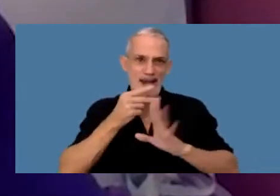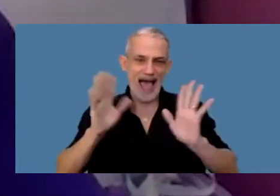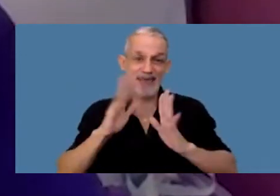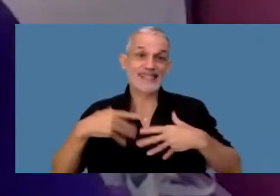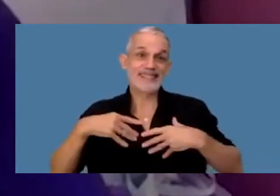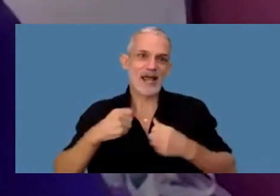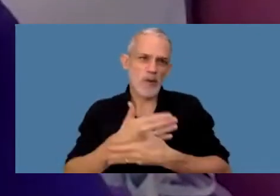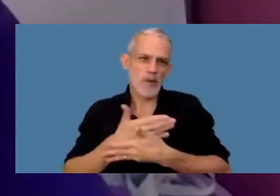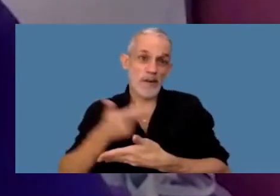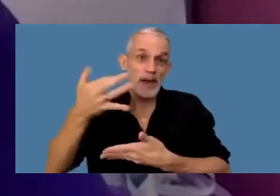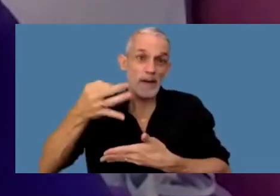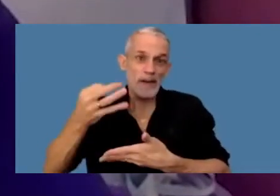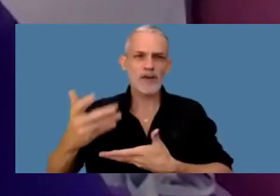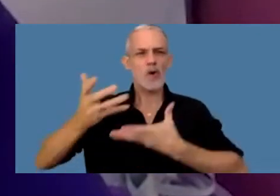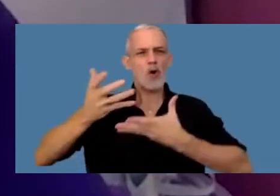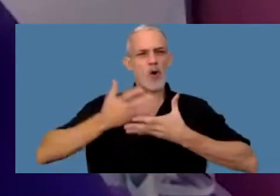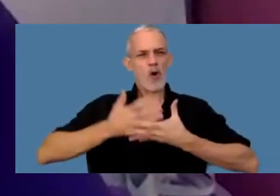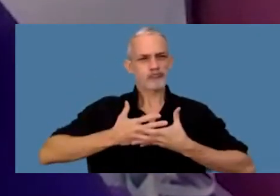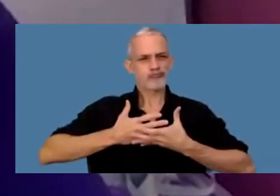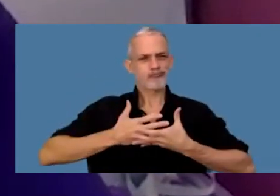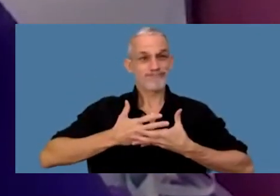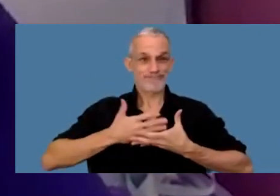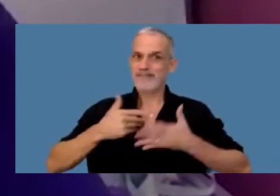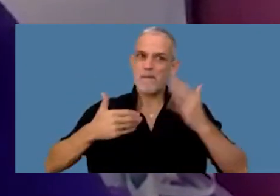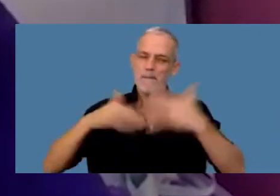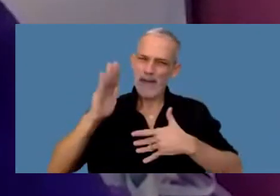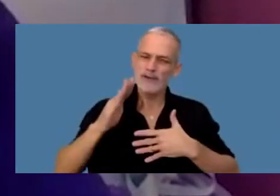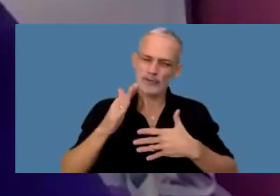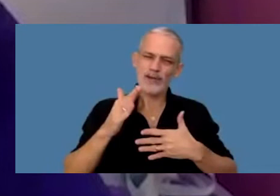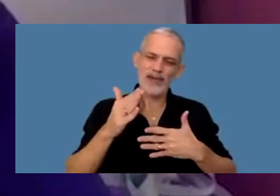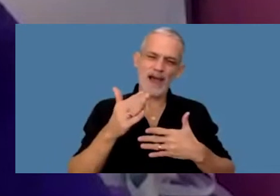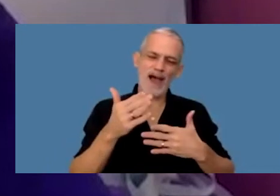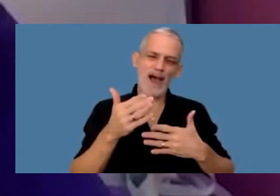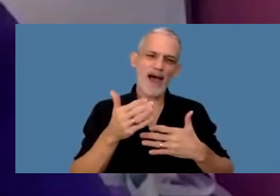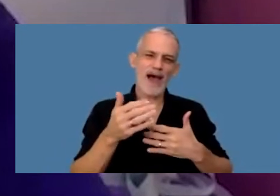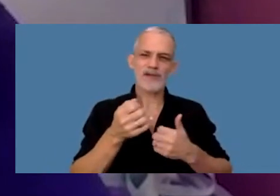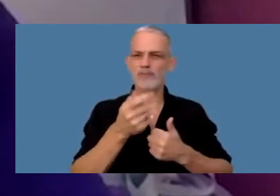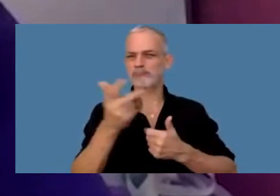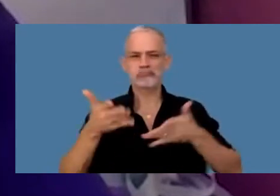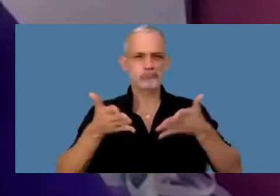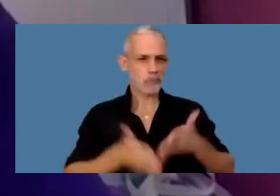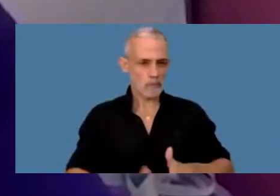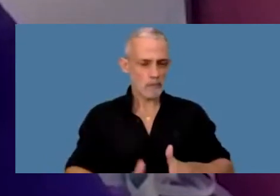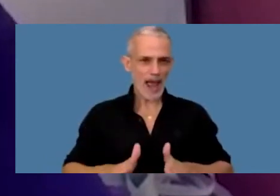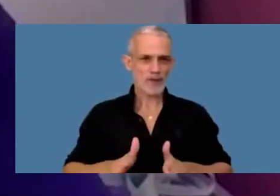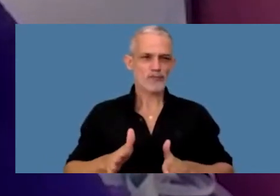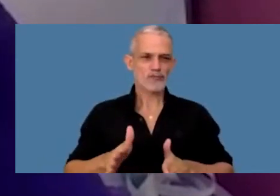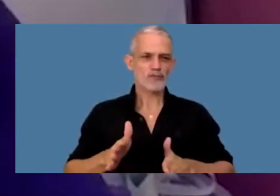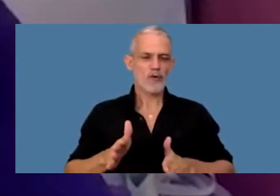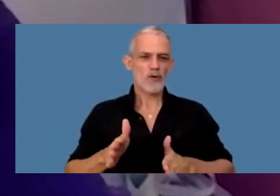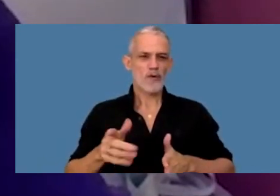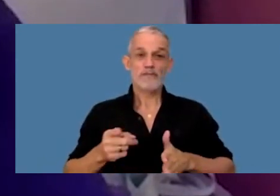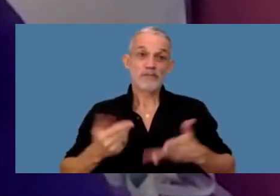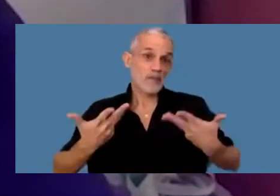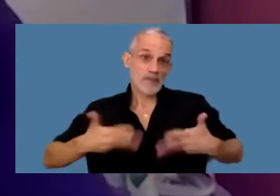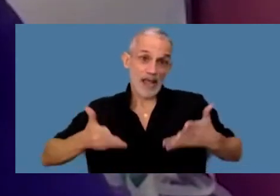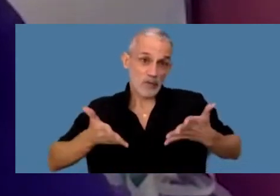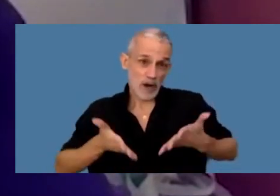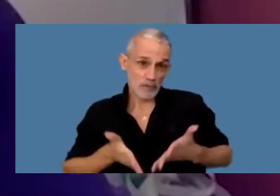el bebé, que traten, bueno, de hacerse algunas prácticas, o por lo menos informamos sobre eso,